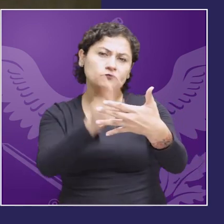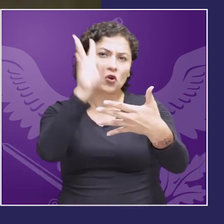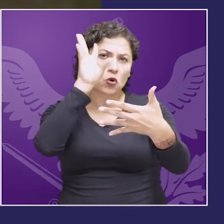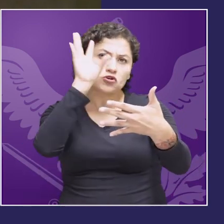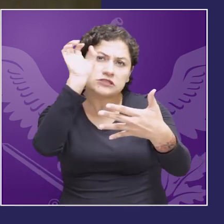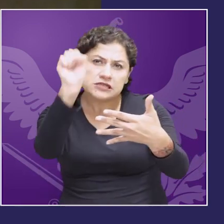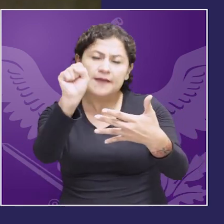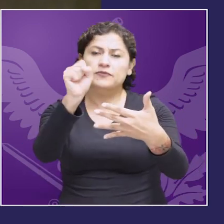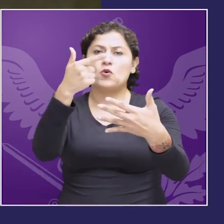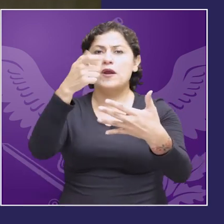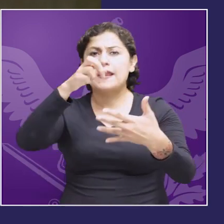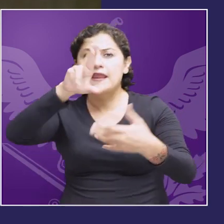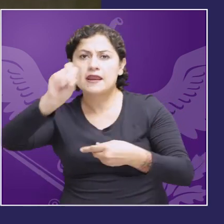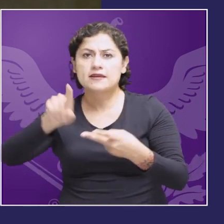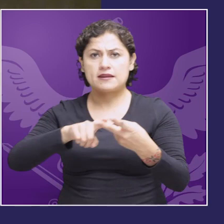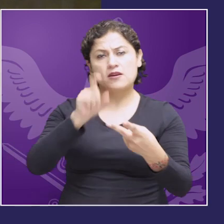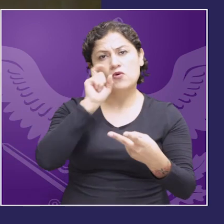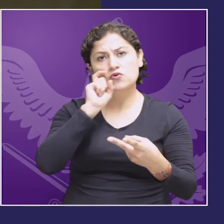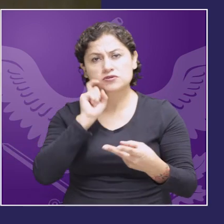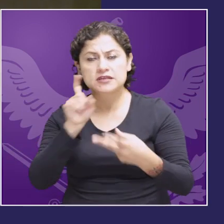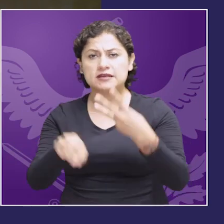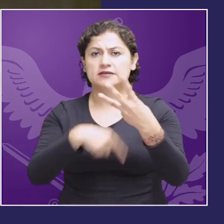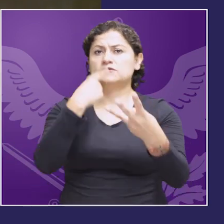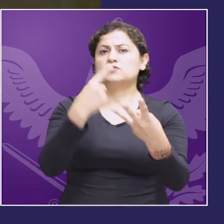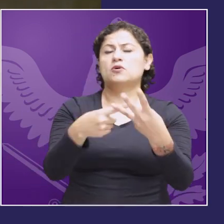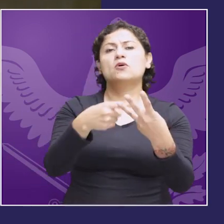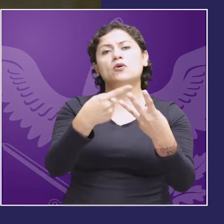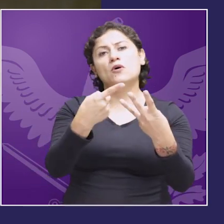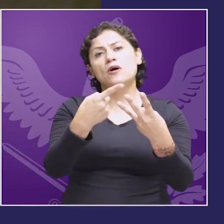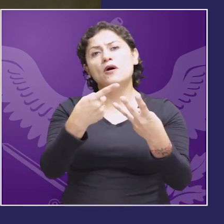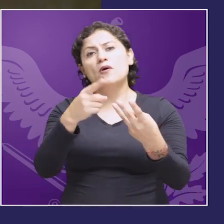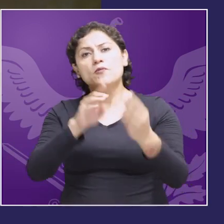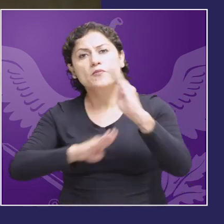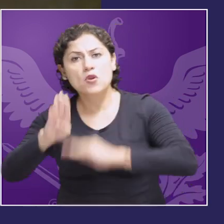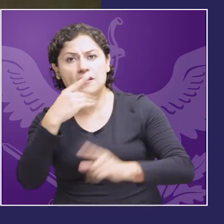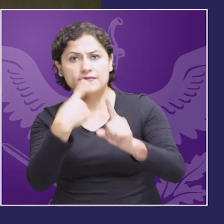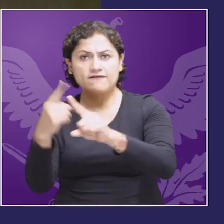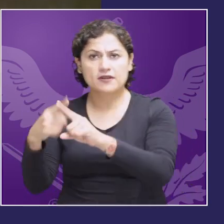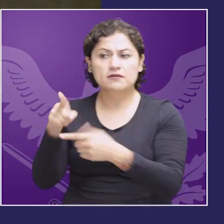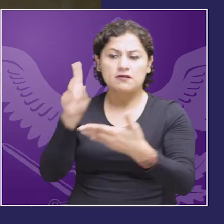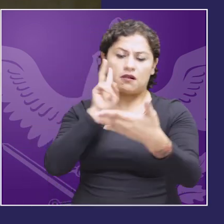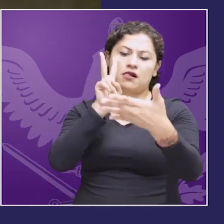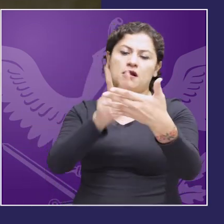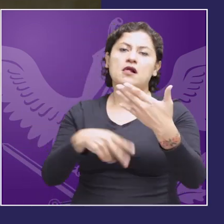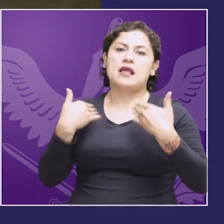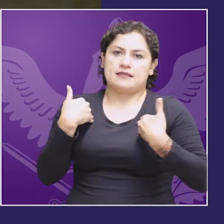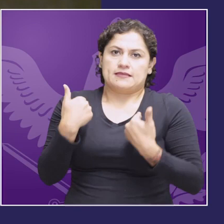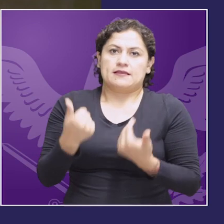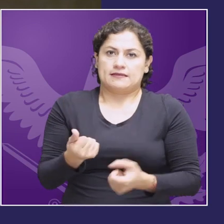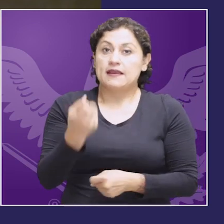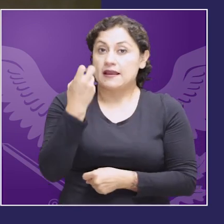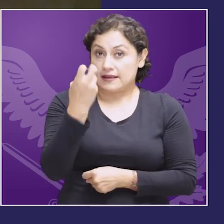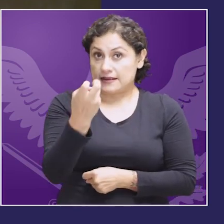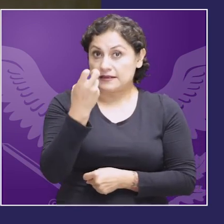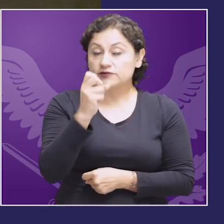tengan disponible, pero que explica género, sexo, diferencias biológicas, desigualdad estructural, entender de